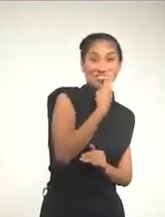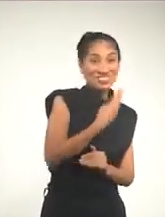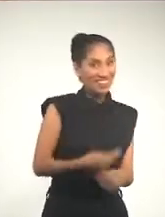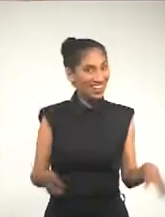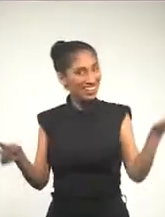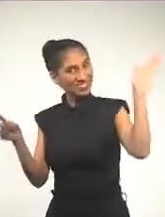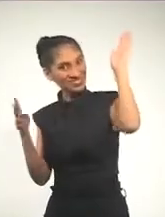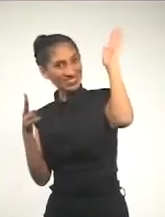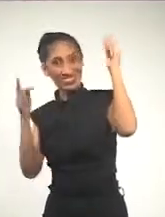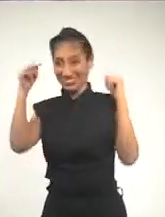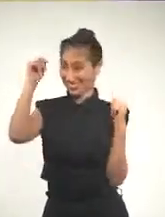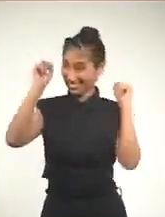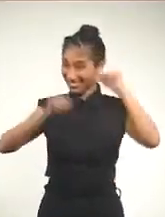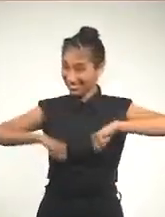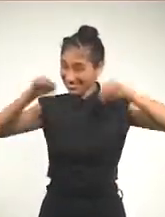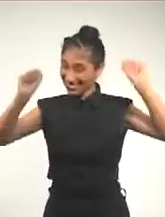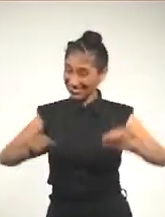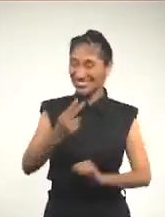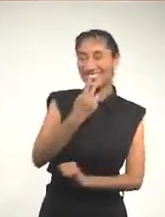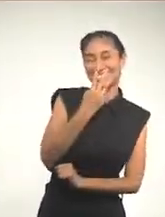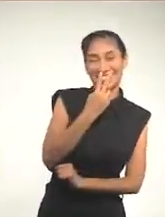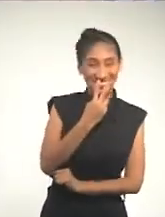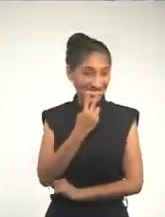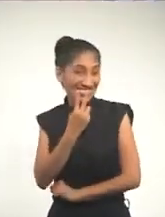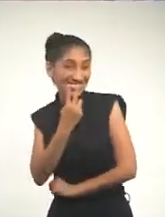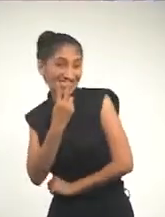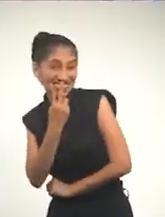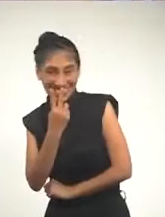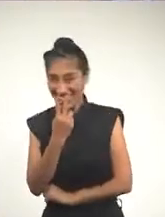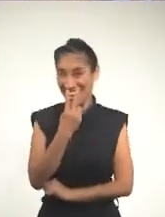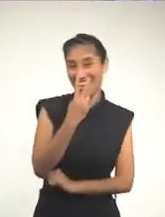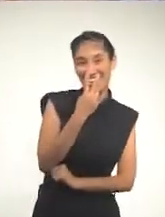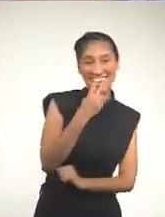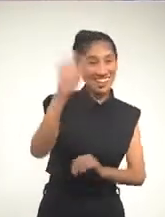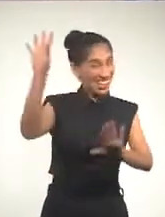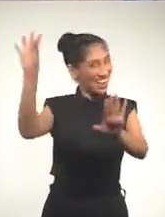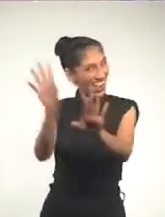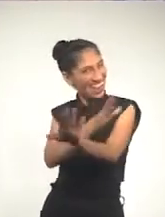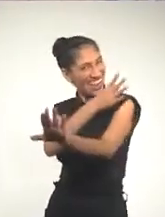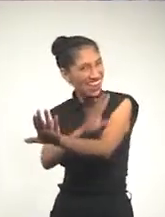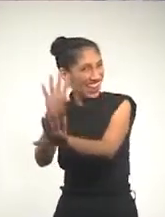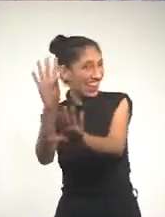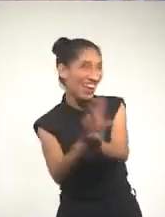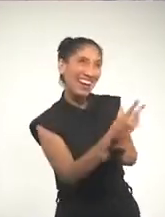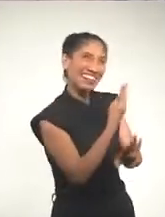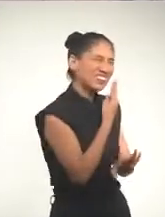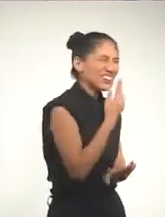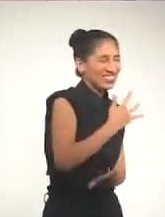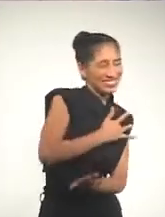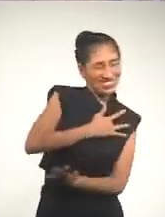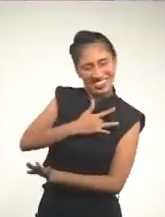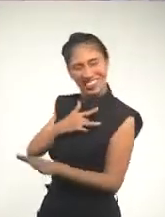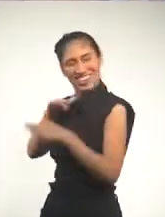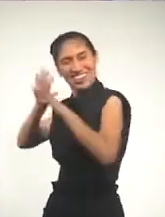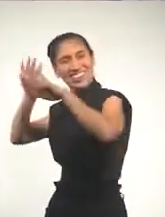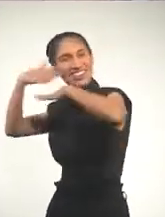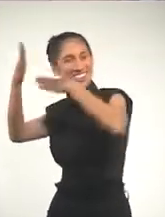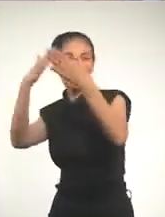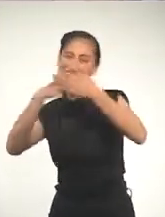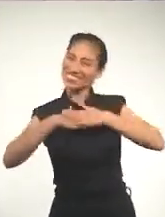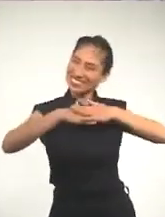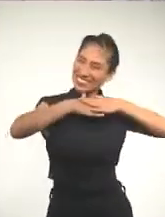Respirar, respirar, ahora puedo respirar y cantar, que la emoción